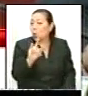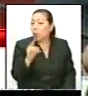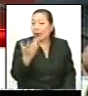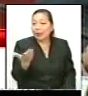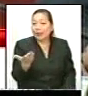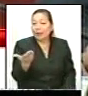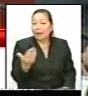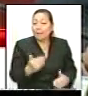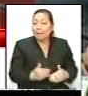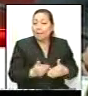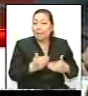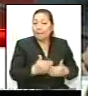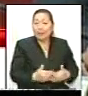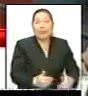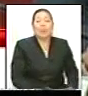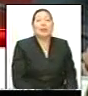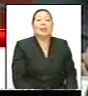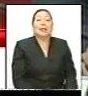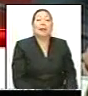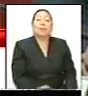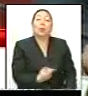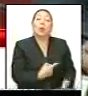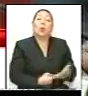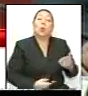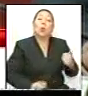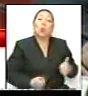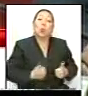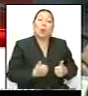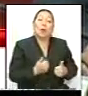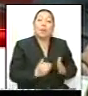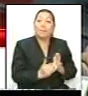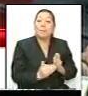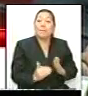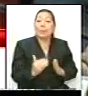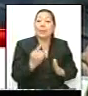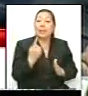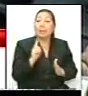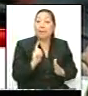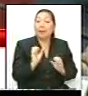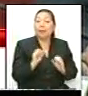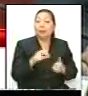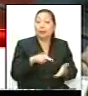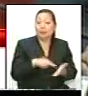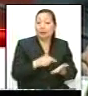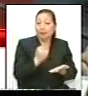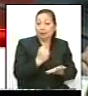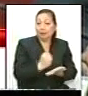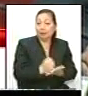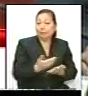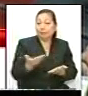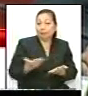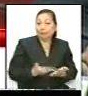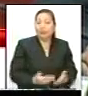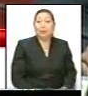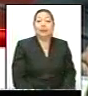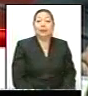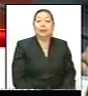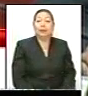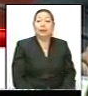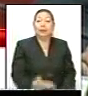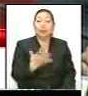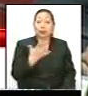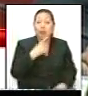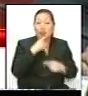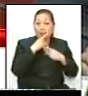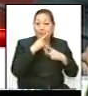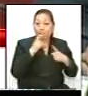la prórroga del procedimiento, por lo cual las fechas máximas para que se notifiquen las sanciones fueron 5